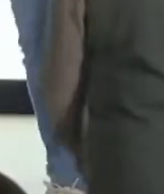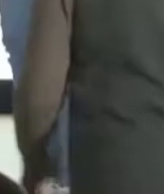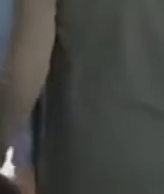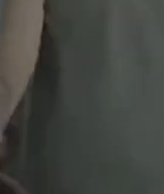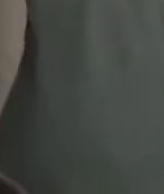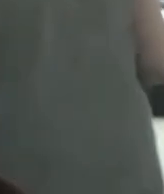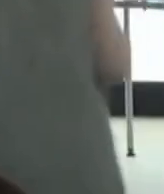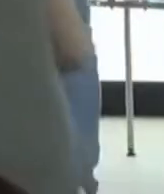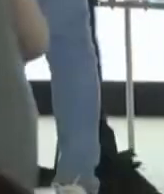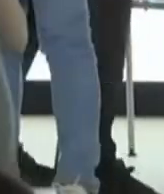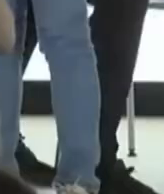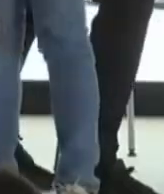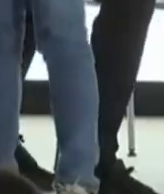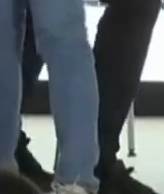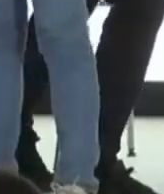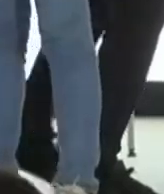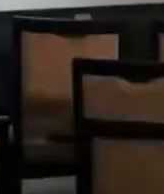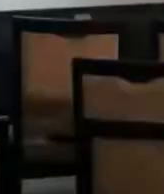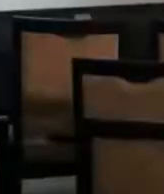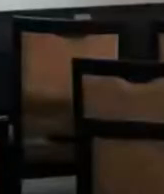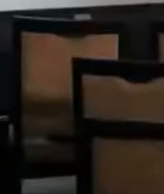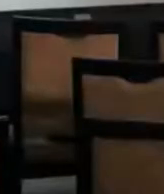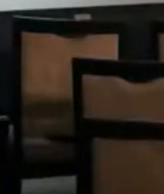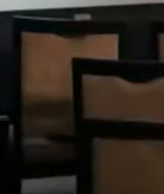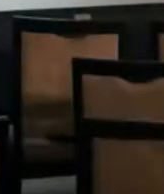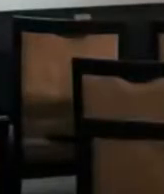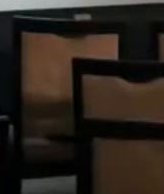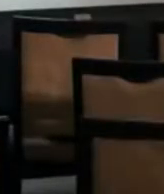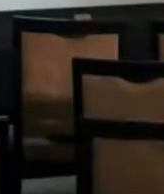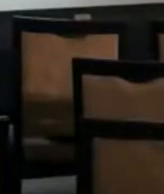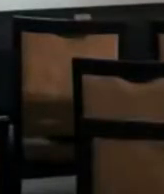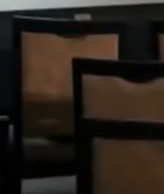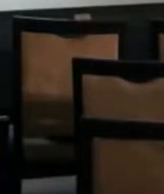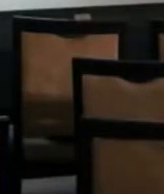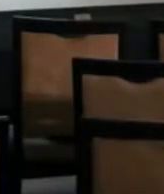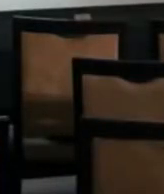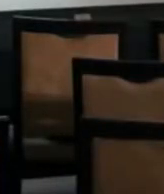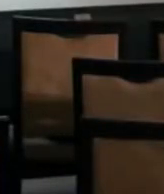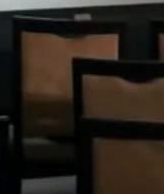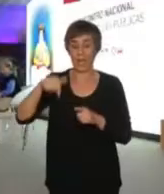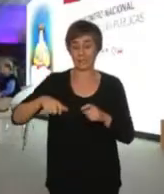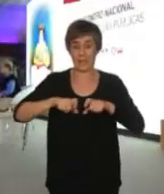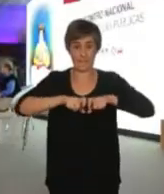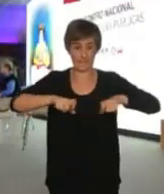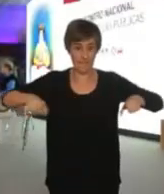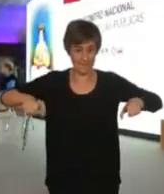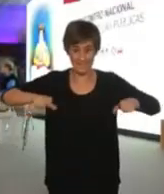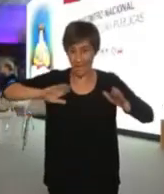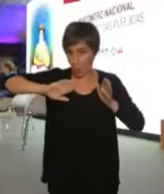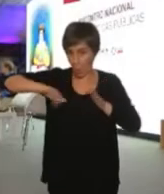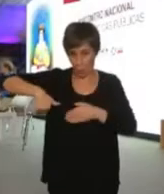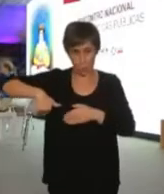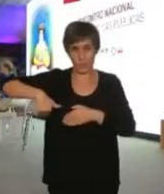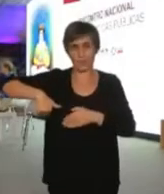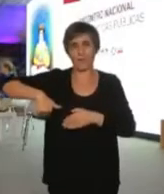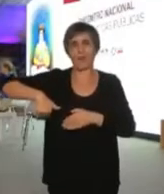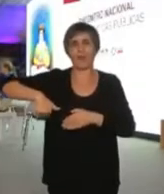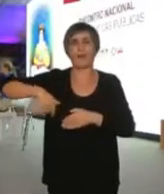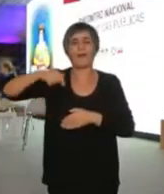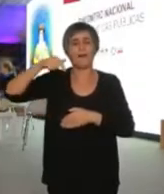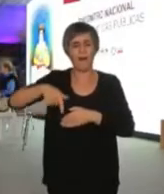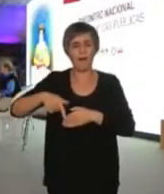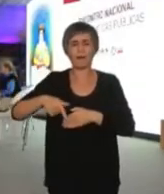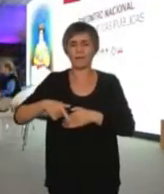el feminismo. El feminismo tiene teoría, pero también se ha puesto de manifiesto con